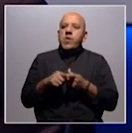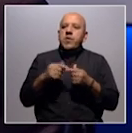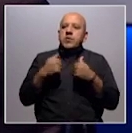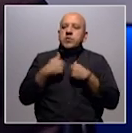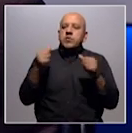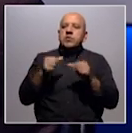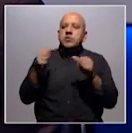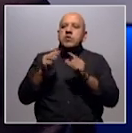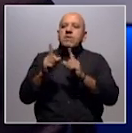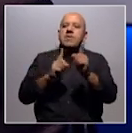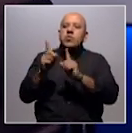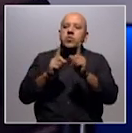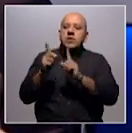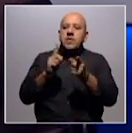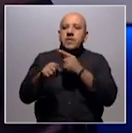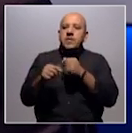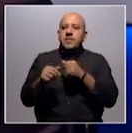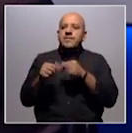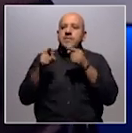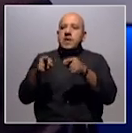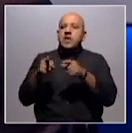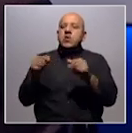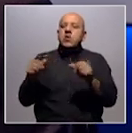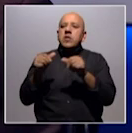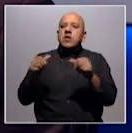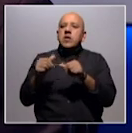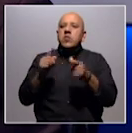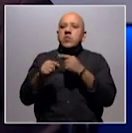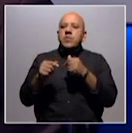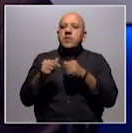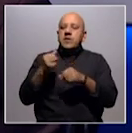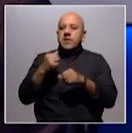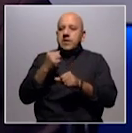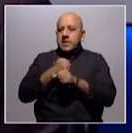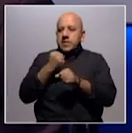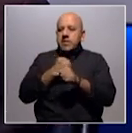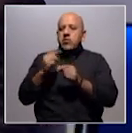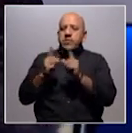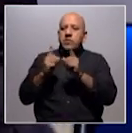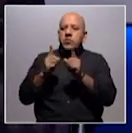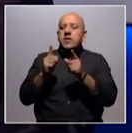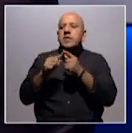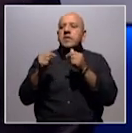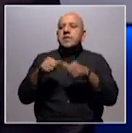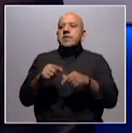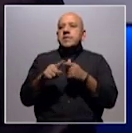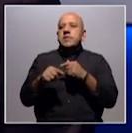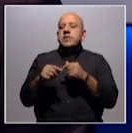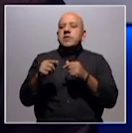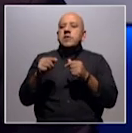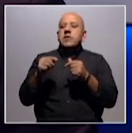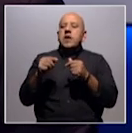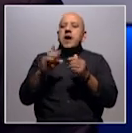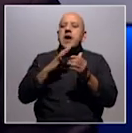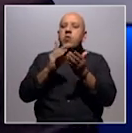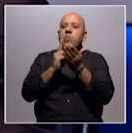a la universidad que es donde desempeño mis tareas académicas estoy trabajando en la dirección de un proyecto